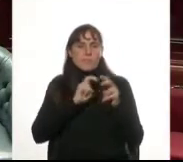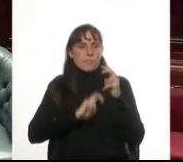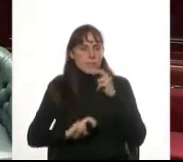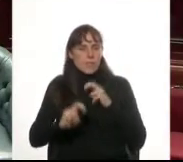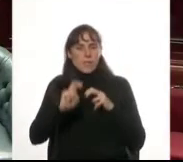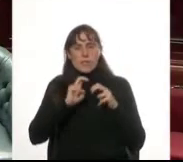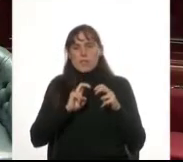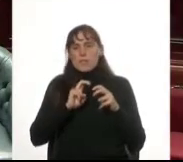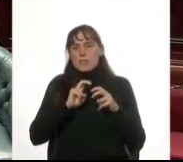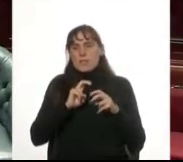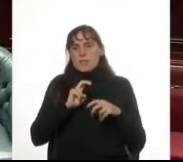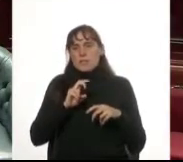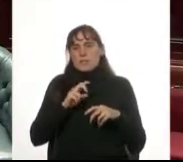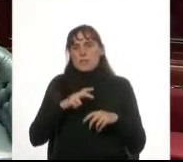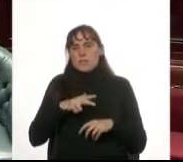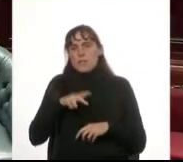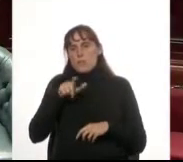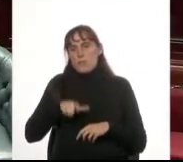del género humano,